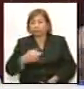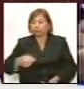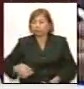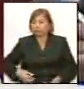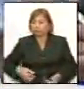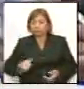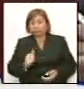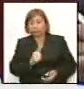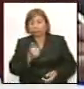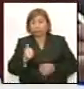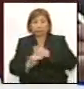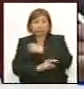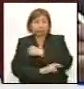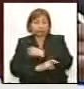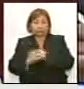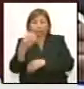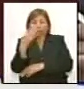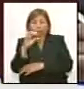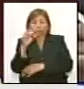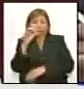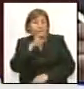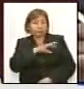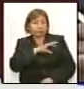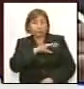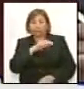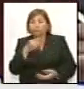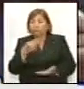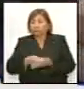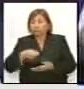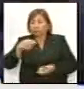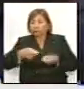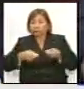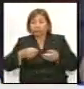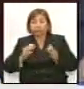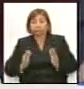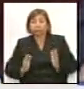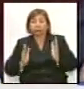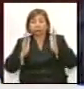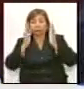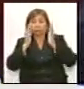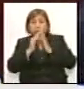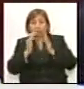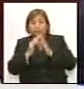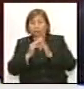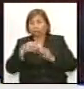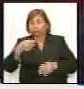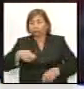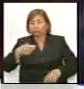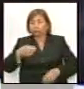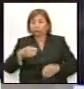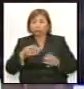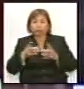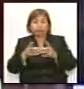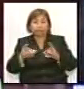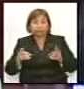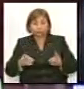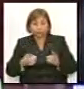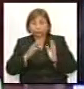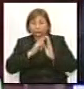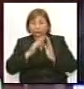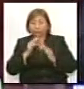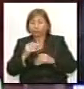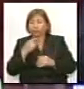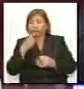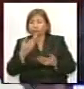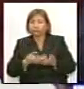en otros países, en Colombia, en Chile, la inversión en edificios para alquilar departamentos de vivienda es